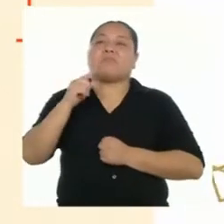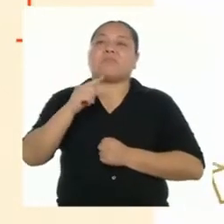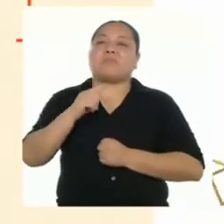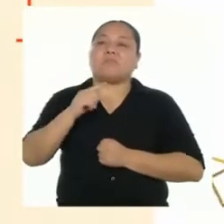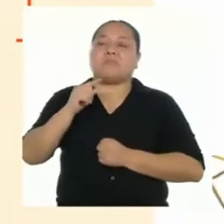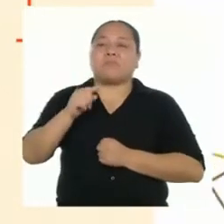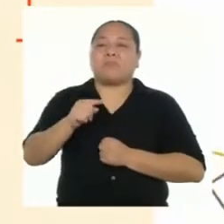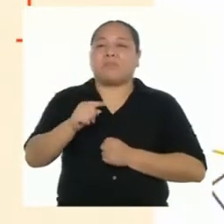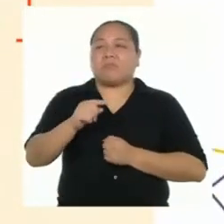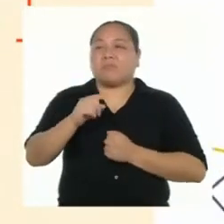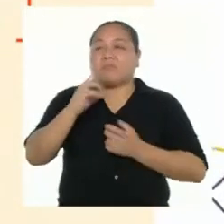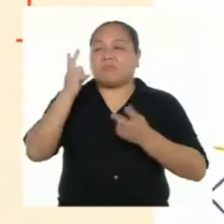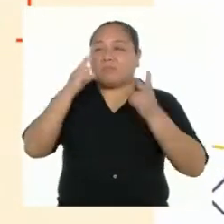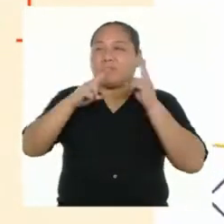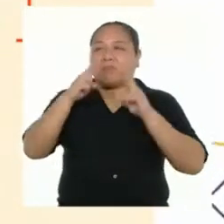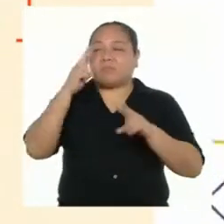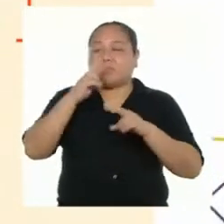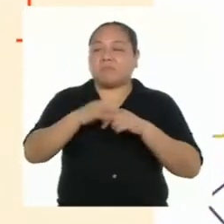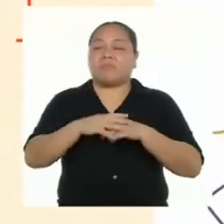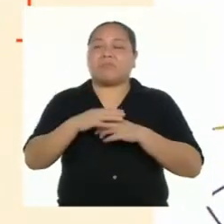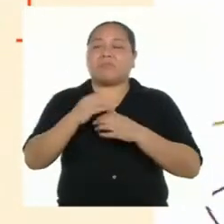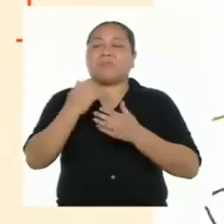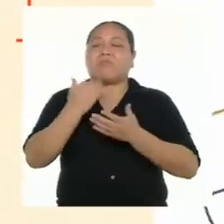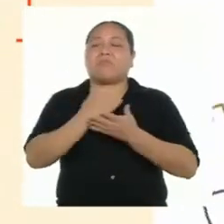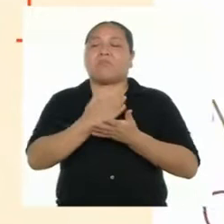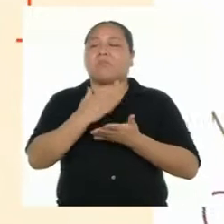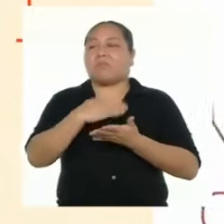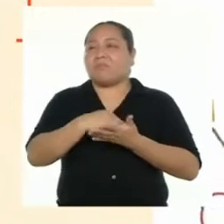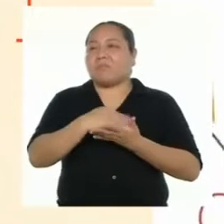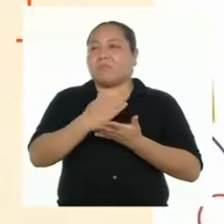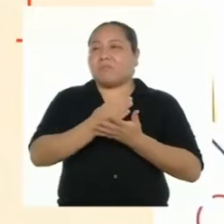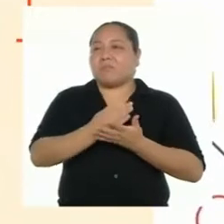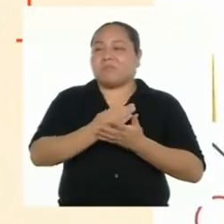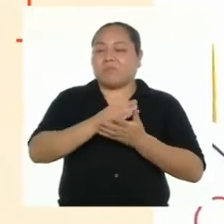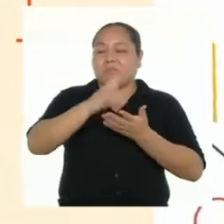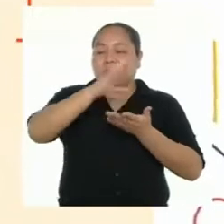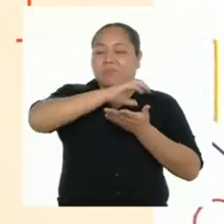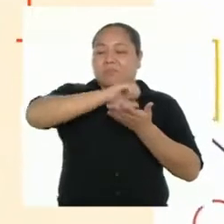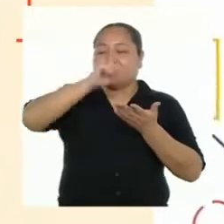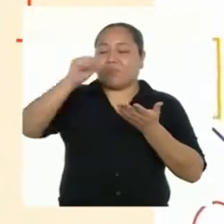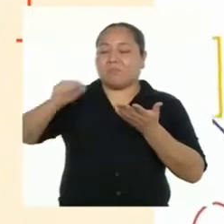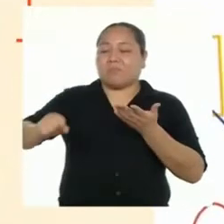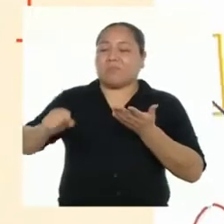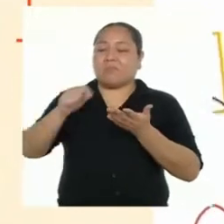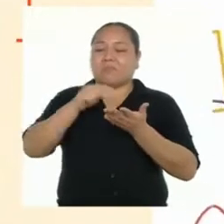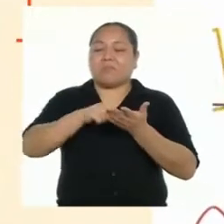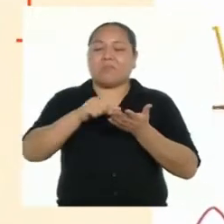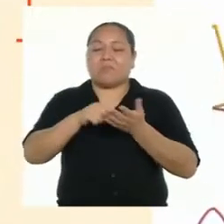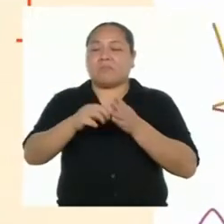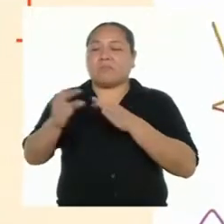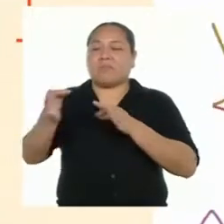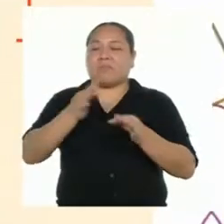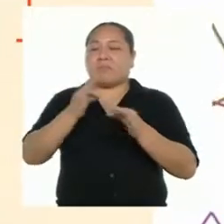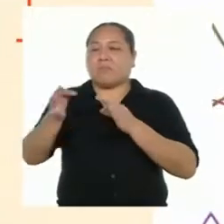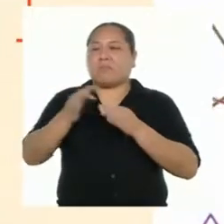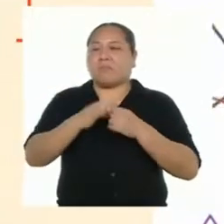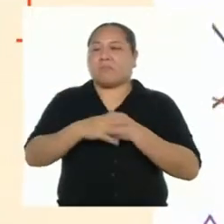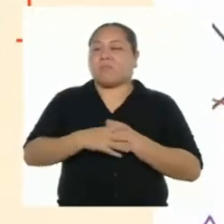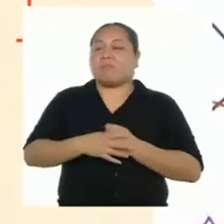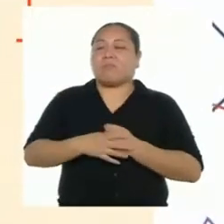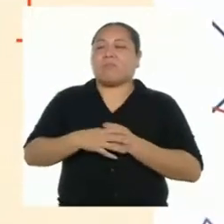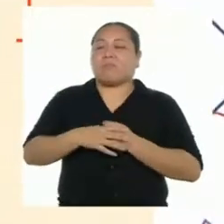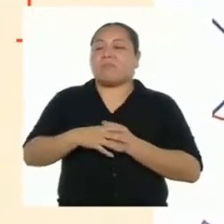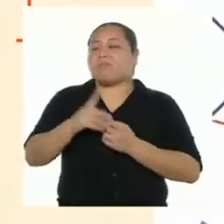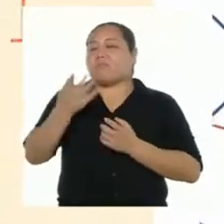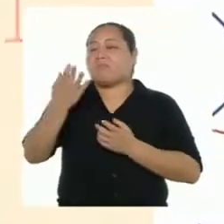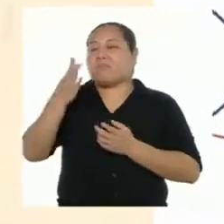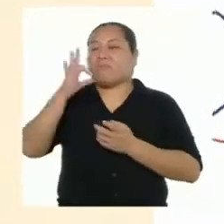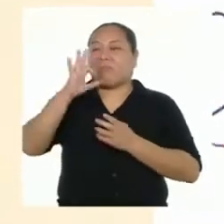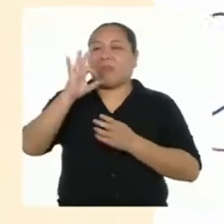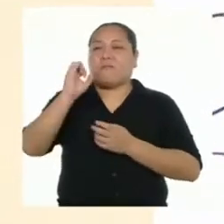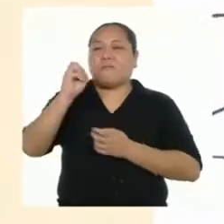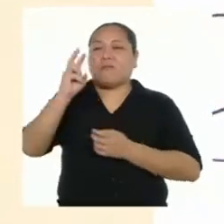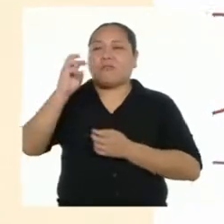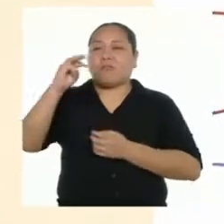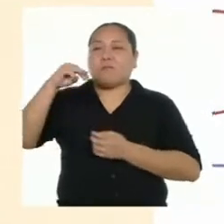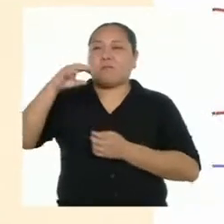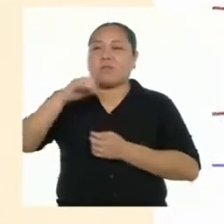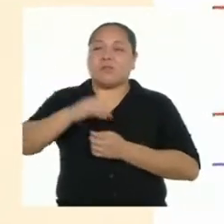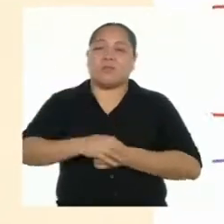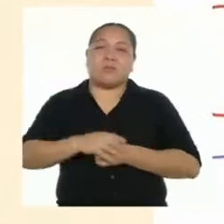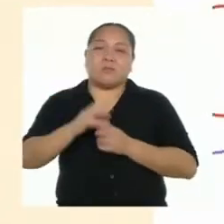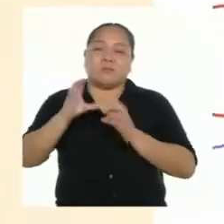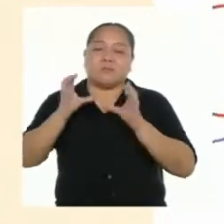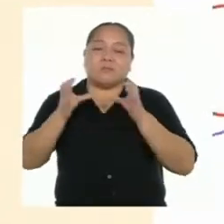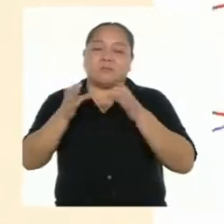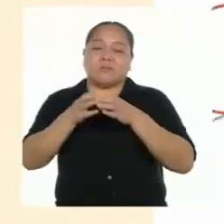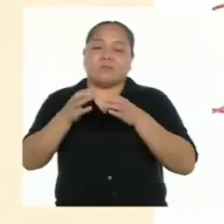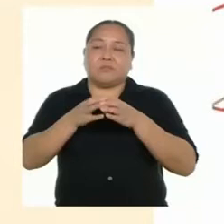bases. Ya sé, podríamos también despejando el valor de la fórmula de la circunferencia. Un método bastante creativo, Yanira. Si